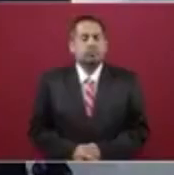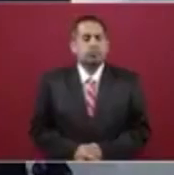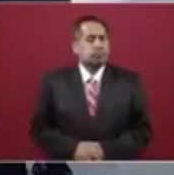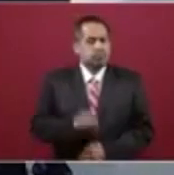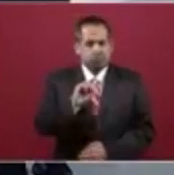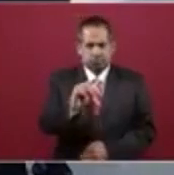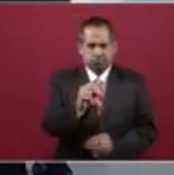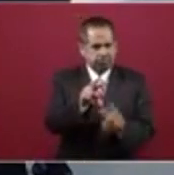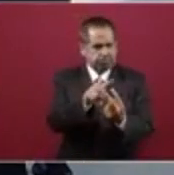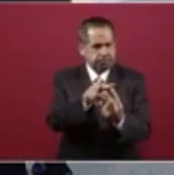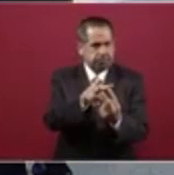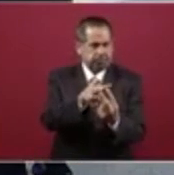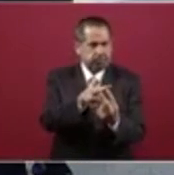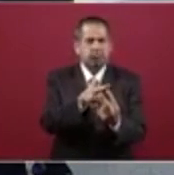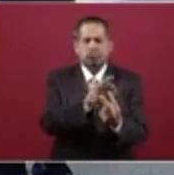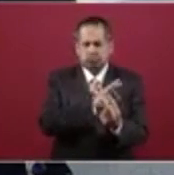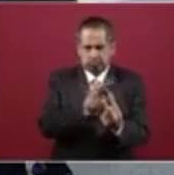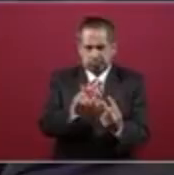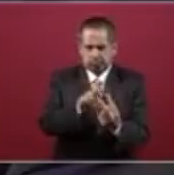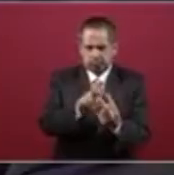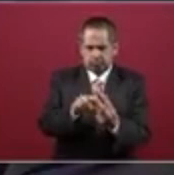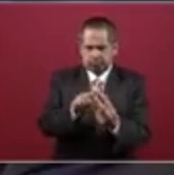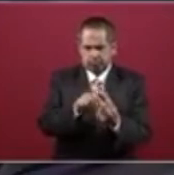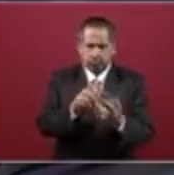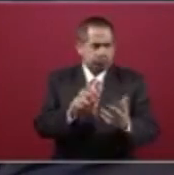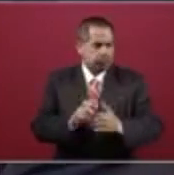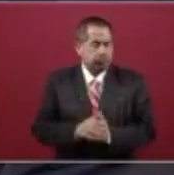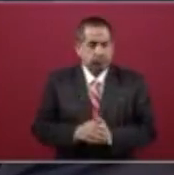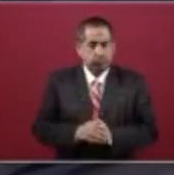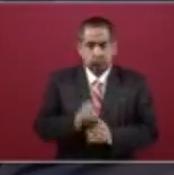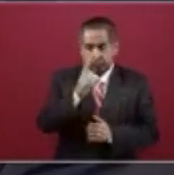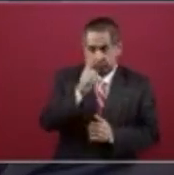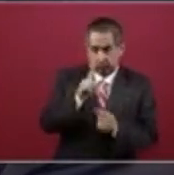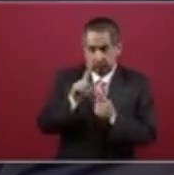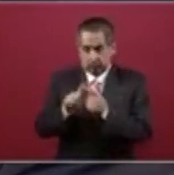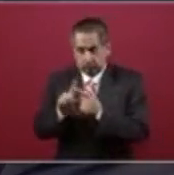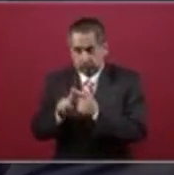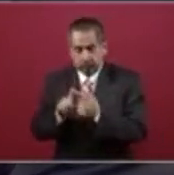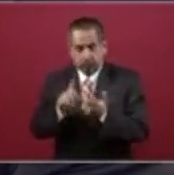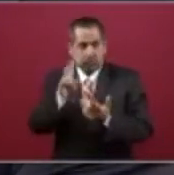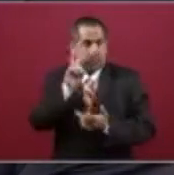dos cosas. O sea, por un lado, buscar